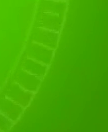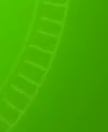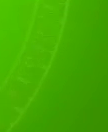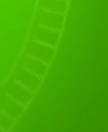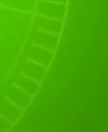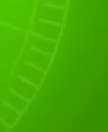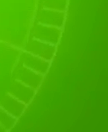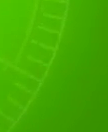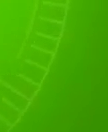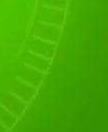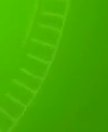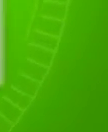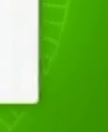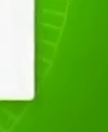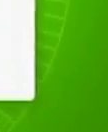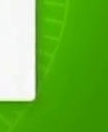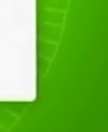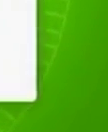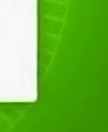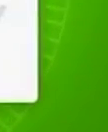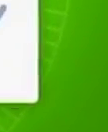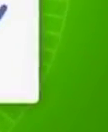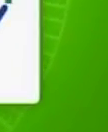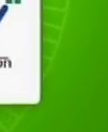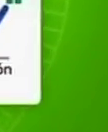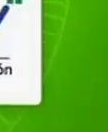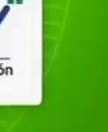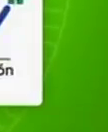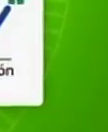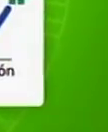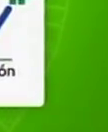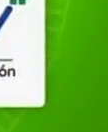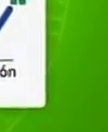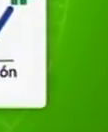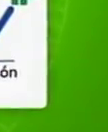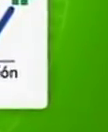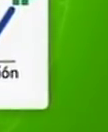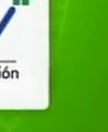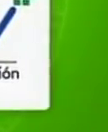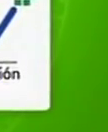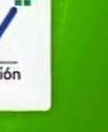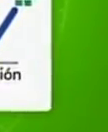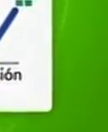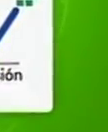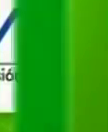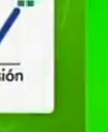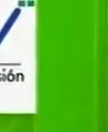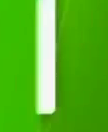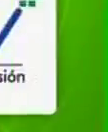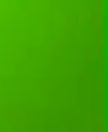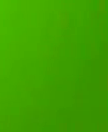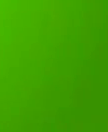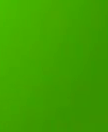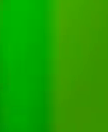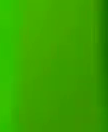El siguiente programa es financiado por la Autoridad Nacional de Televisión, con recursos del Fondo para el Desarrollo de la Televisión.